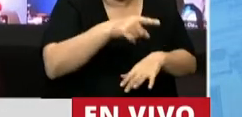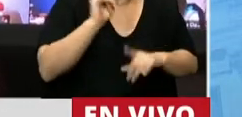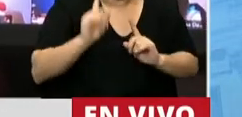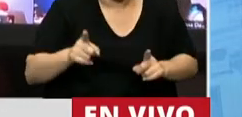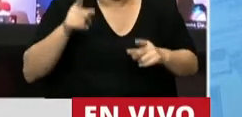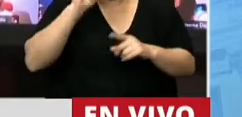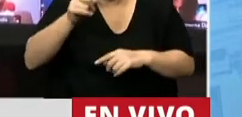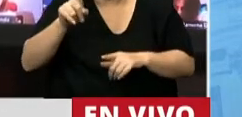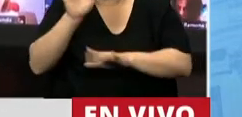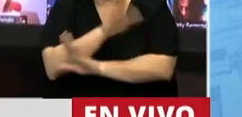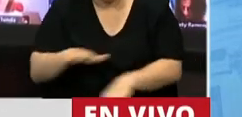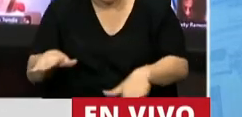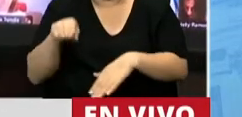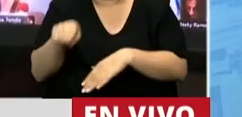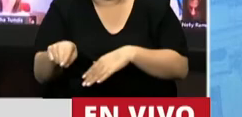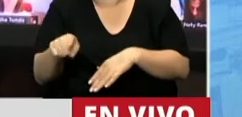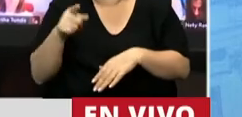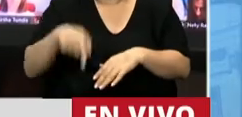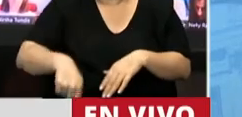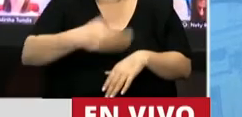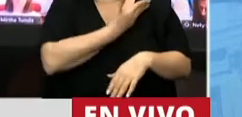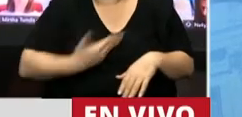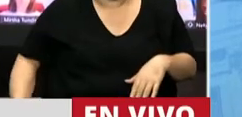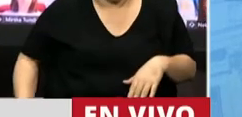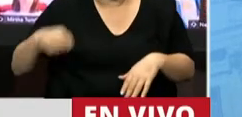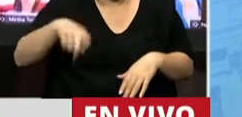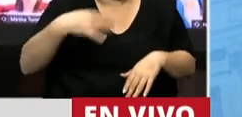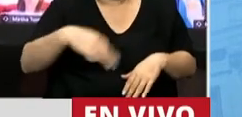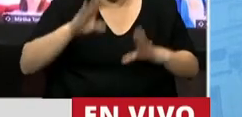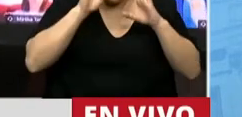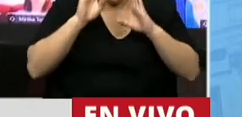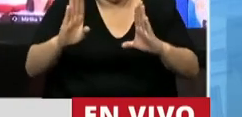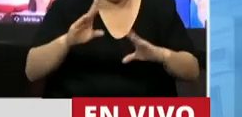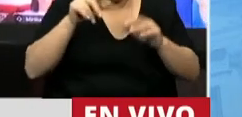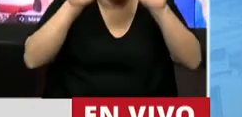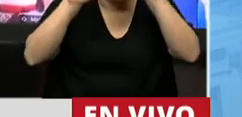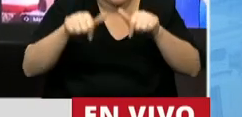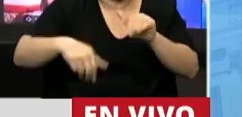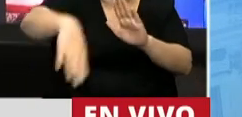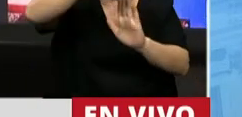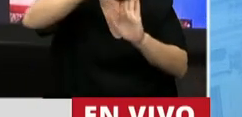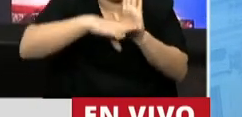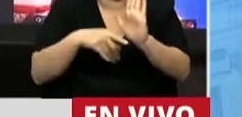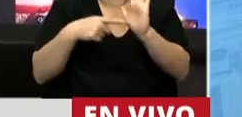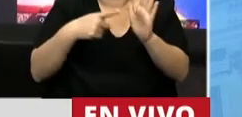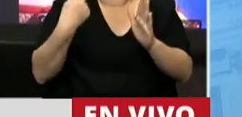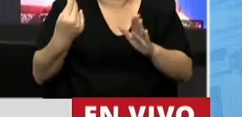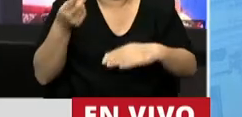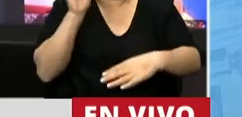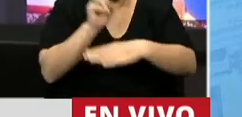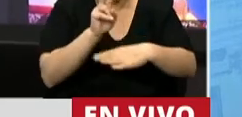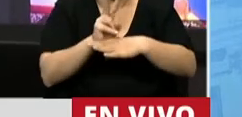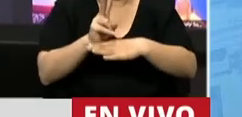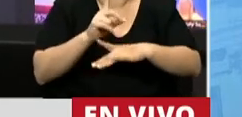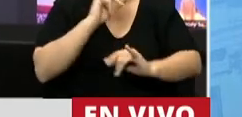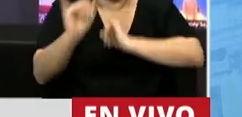y joven, y el Estado argentino debe hacerse presente con este programa que tiene por objetivo prevenir,